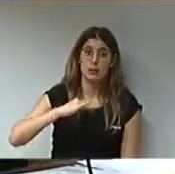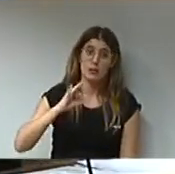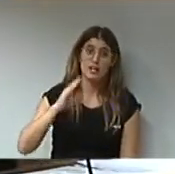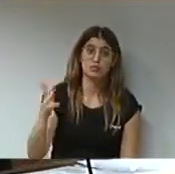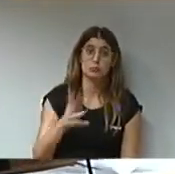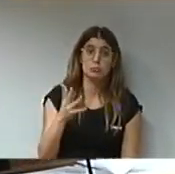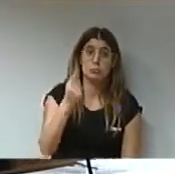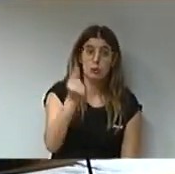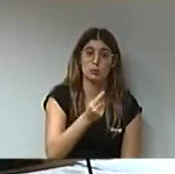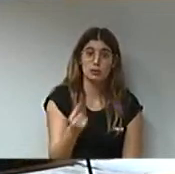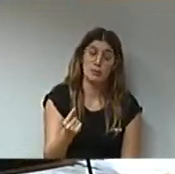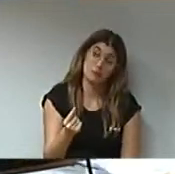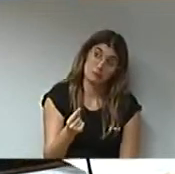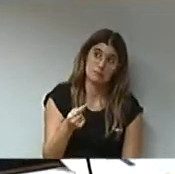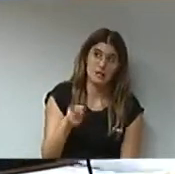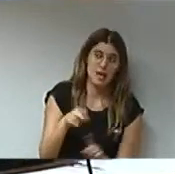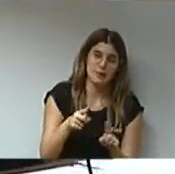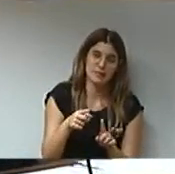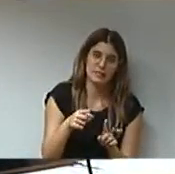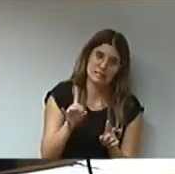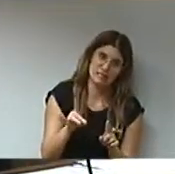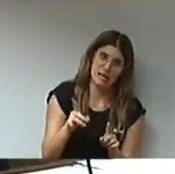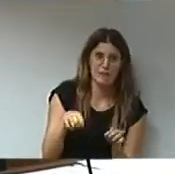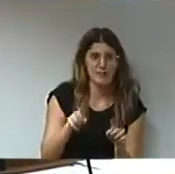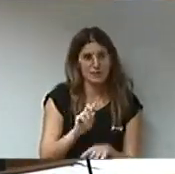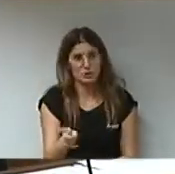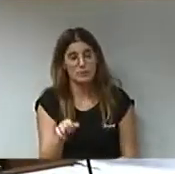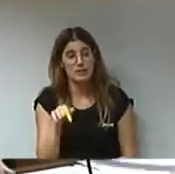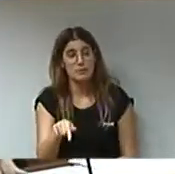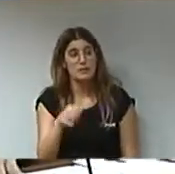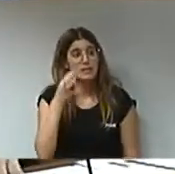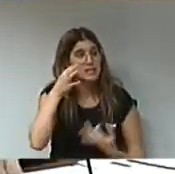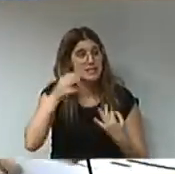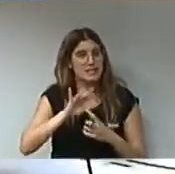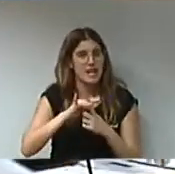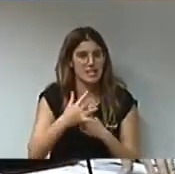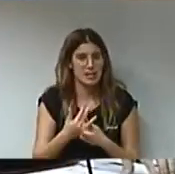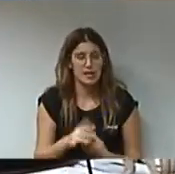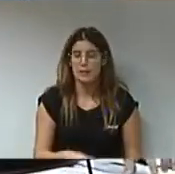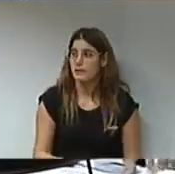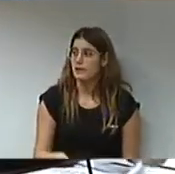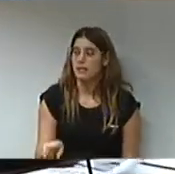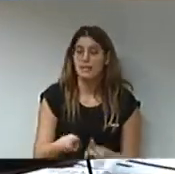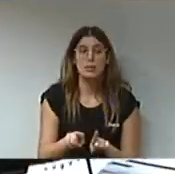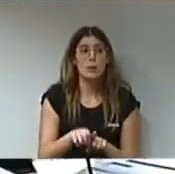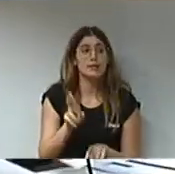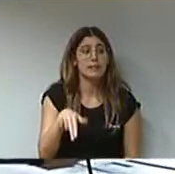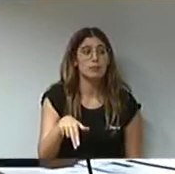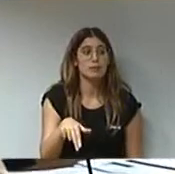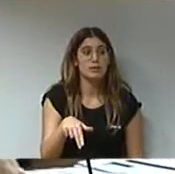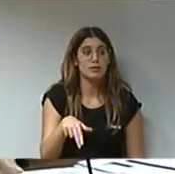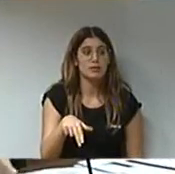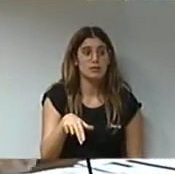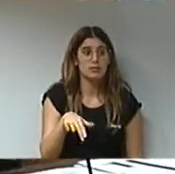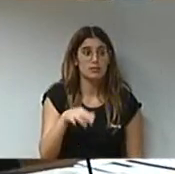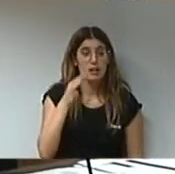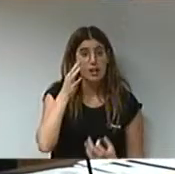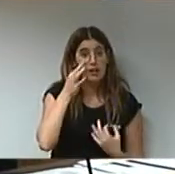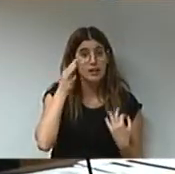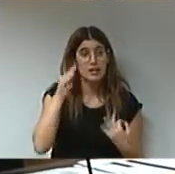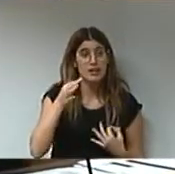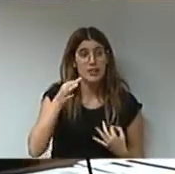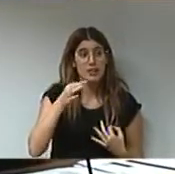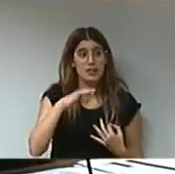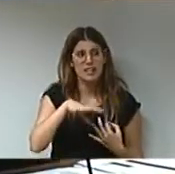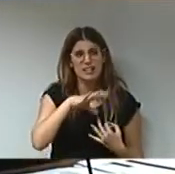pues a veces es productiva, a veces no tan productiva. Pero esta es la realidad de los hechos. Igual como también es la realidad de quién